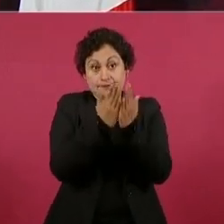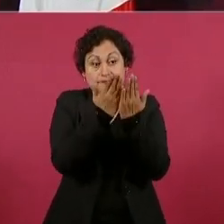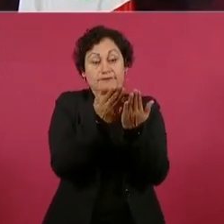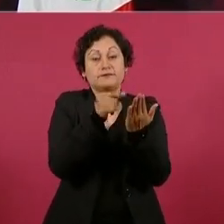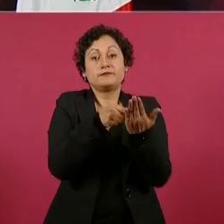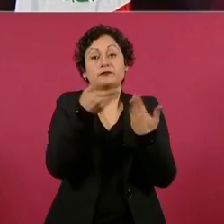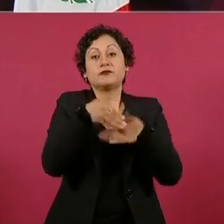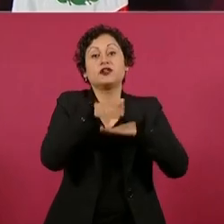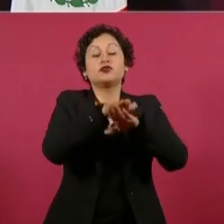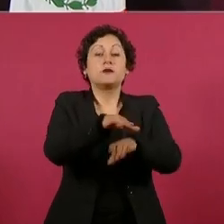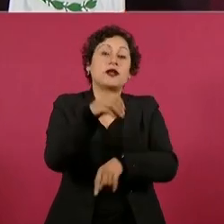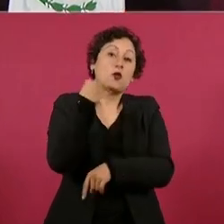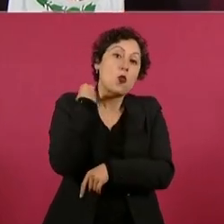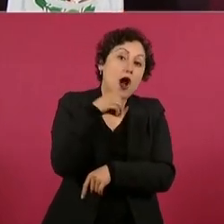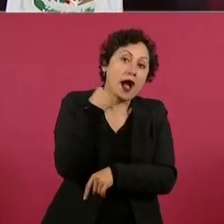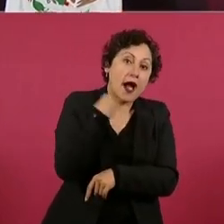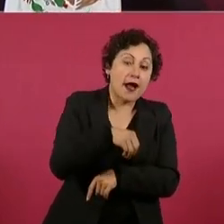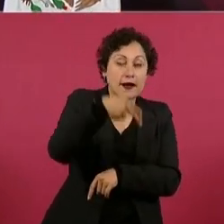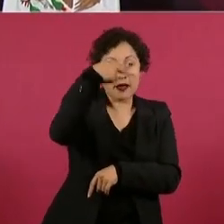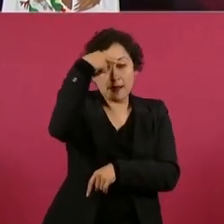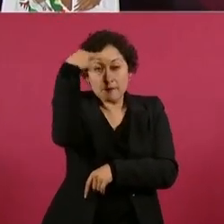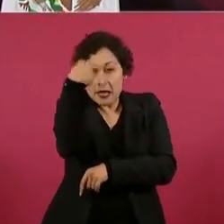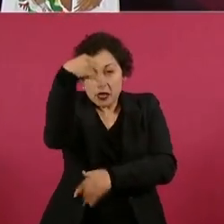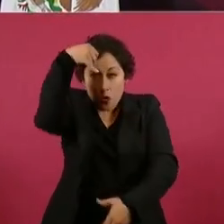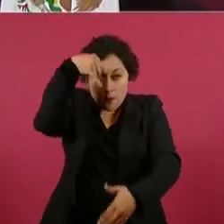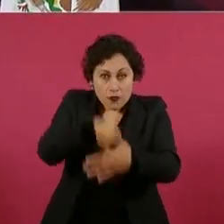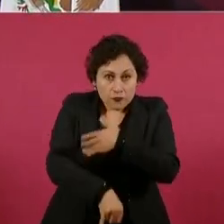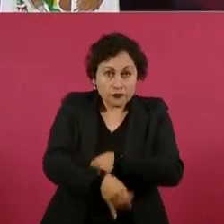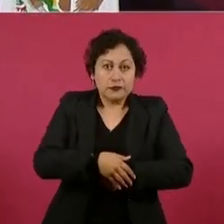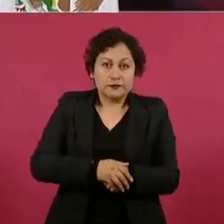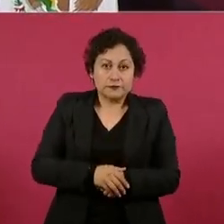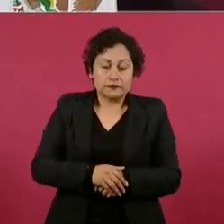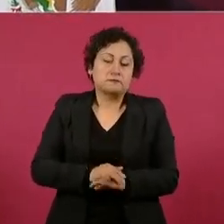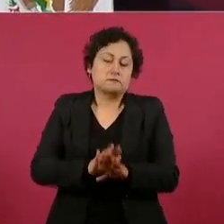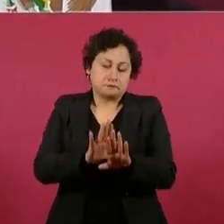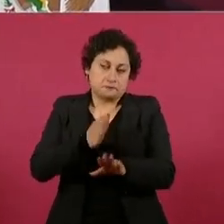Oaxaca y el México profundo. Pero ella va